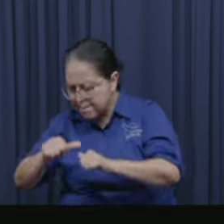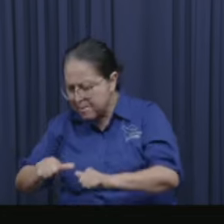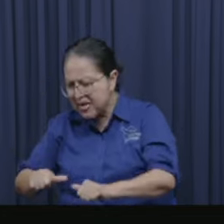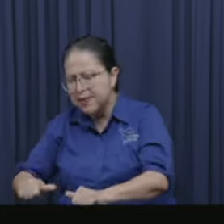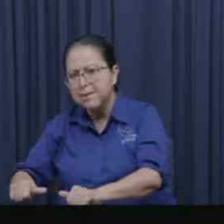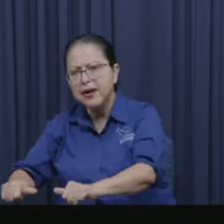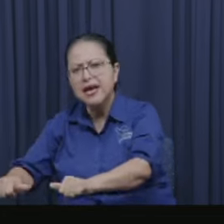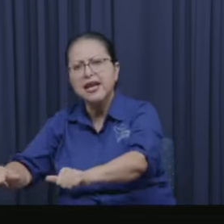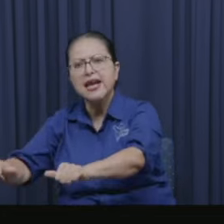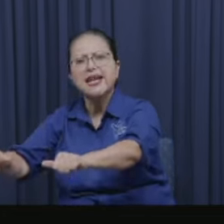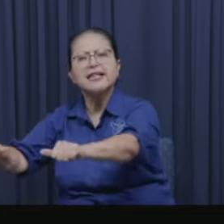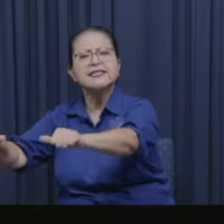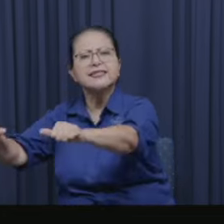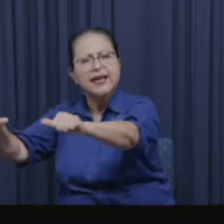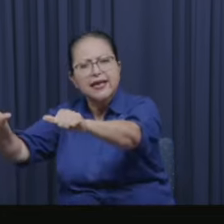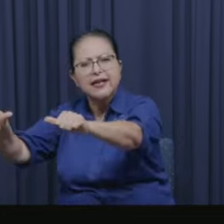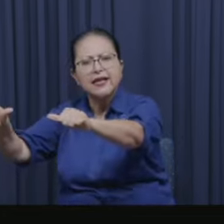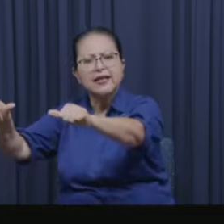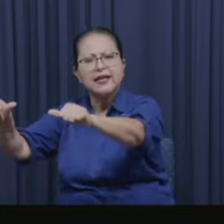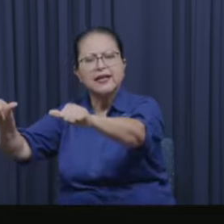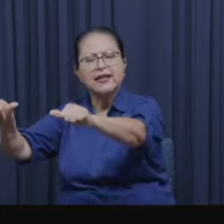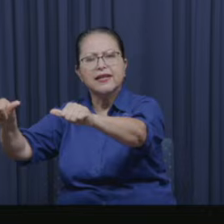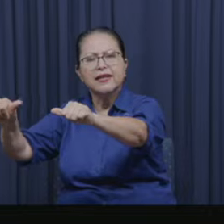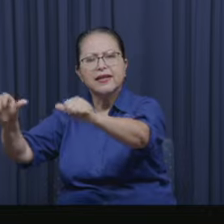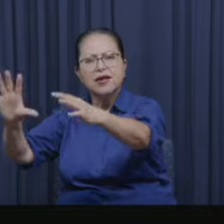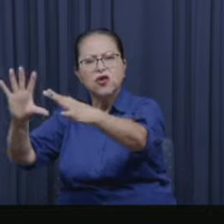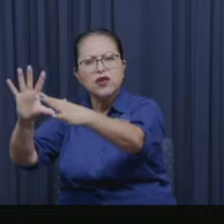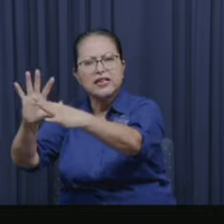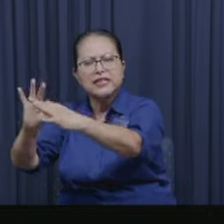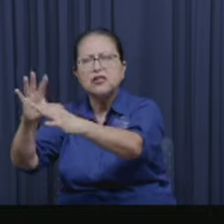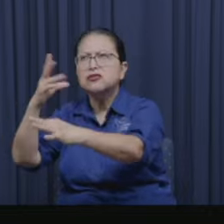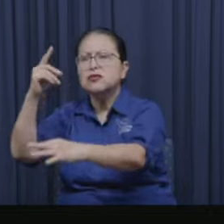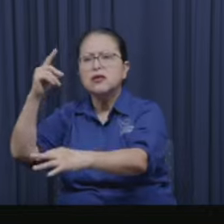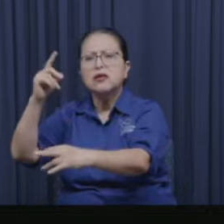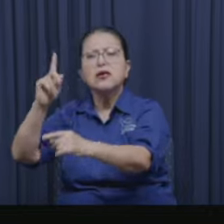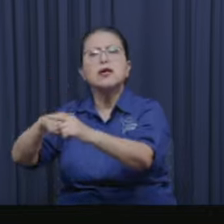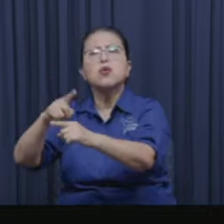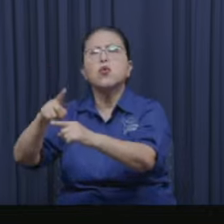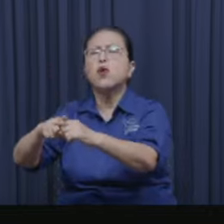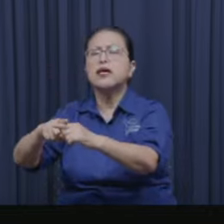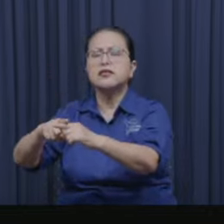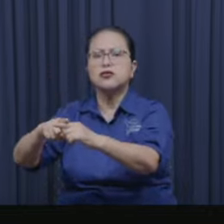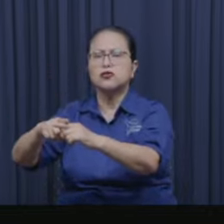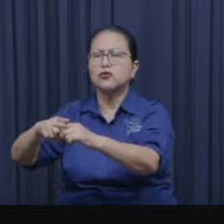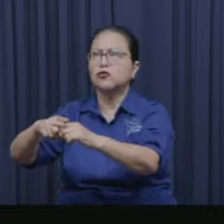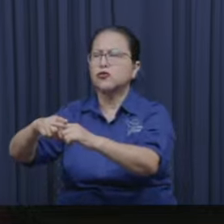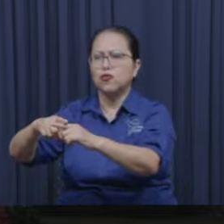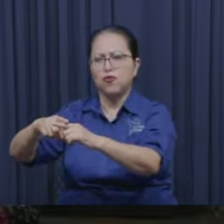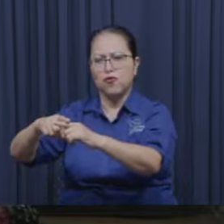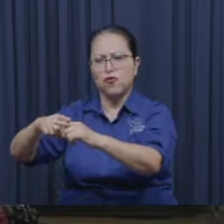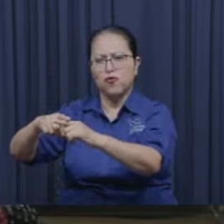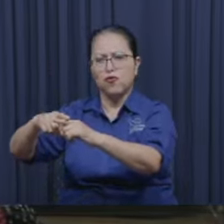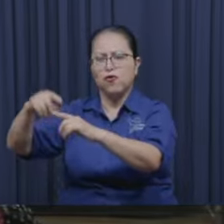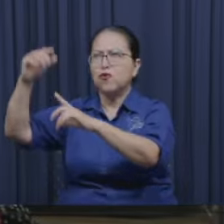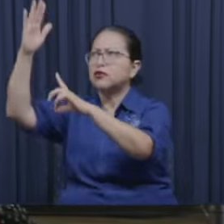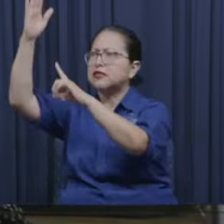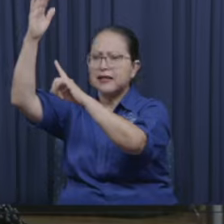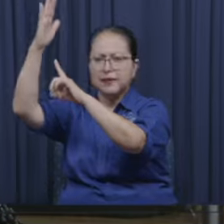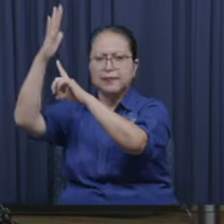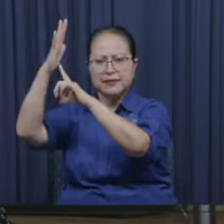permaneced permaneced para que cuando se manifieste o sea para qué vas